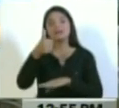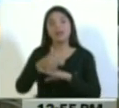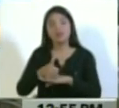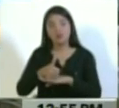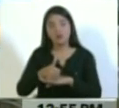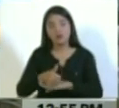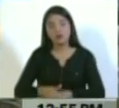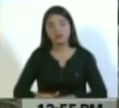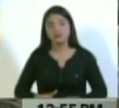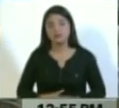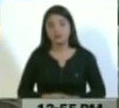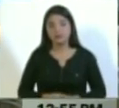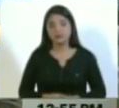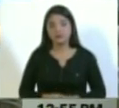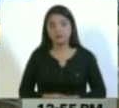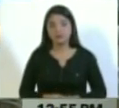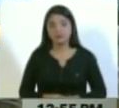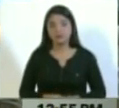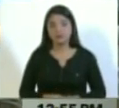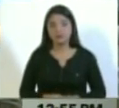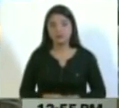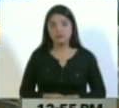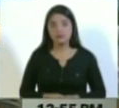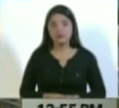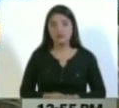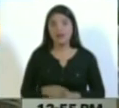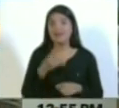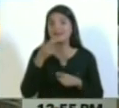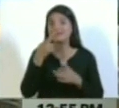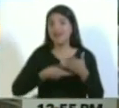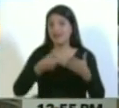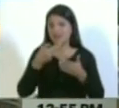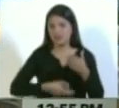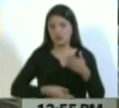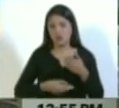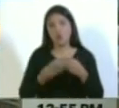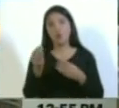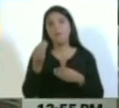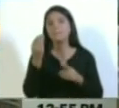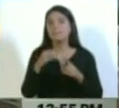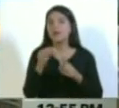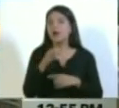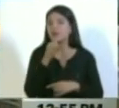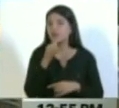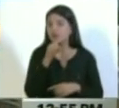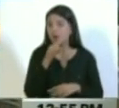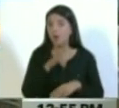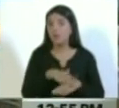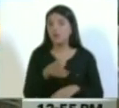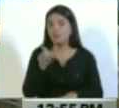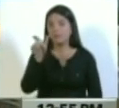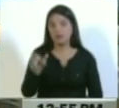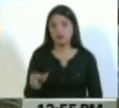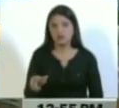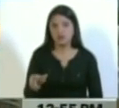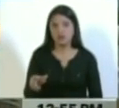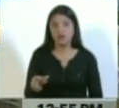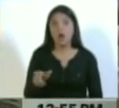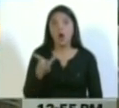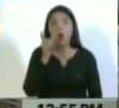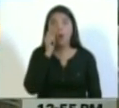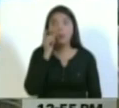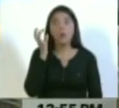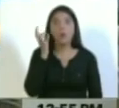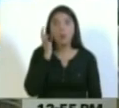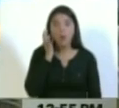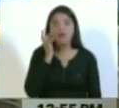de notarías, el director de registro. ¿Por qué hago esta observación? Porque notario o notaria,